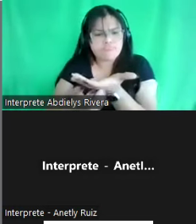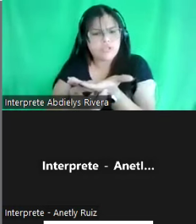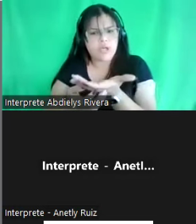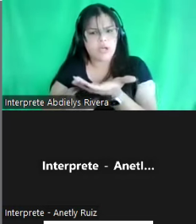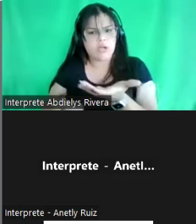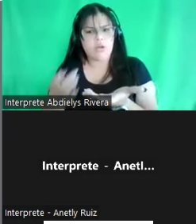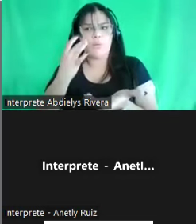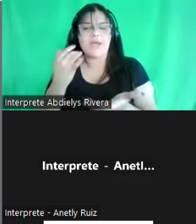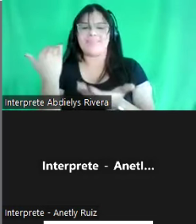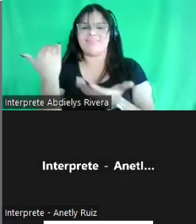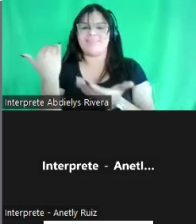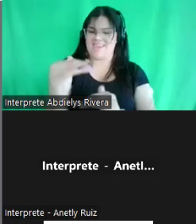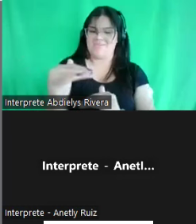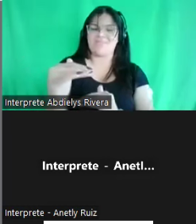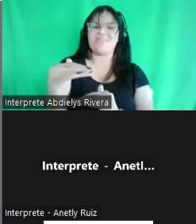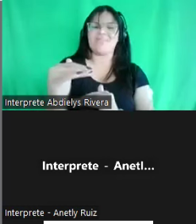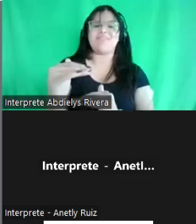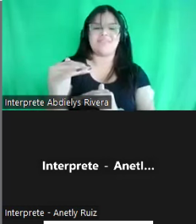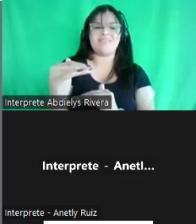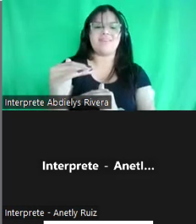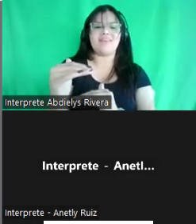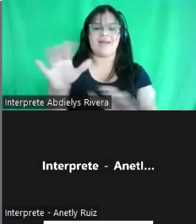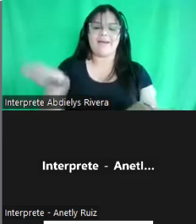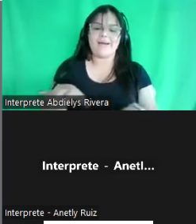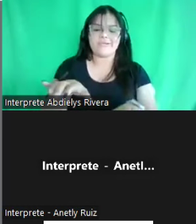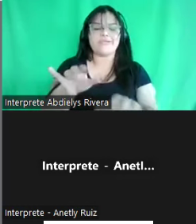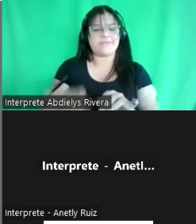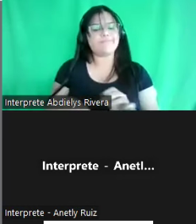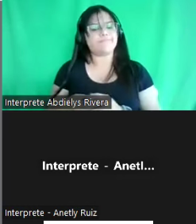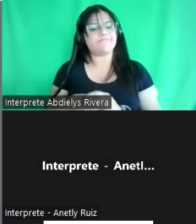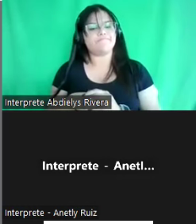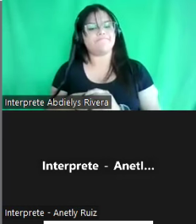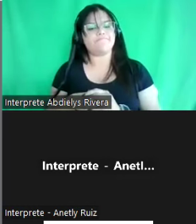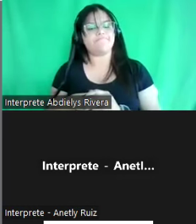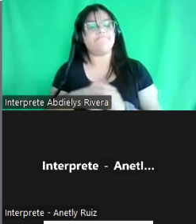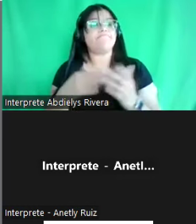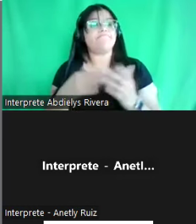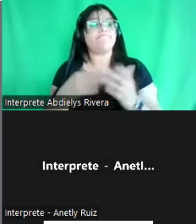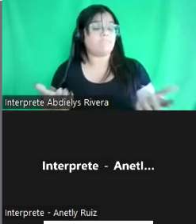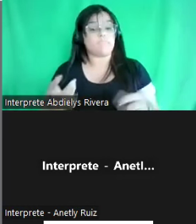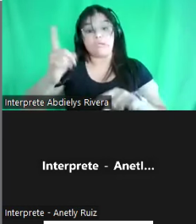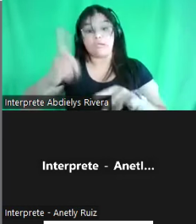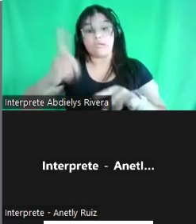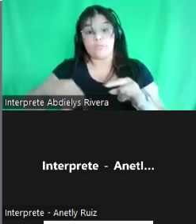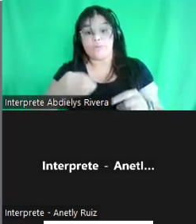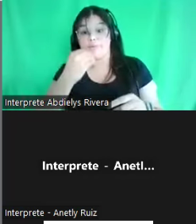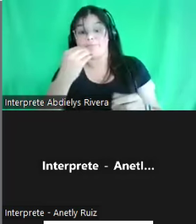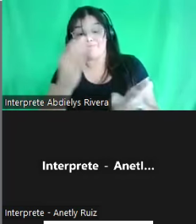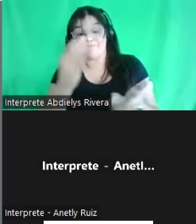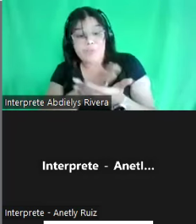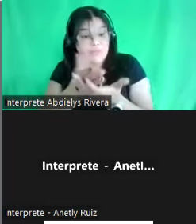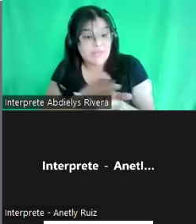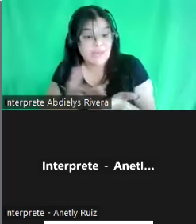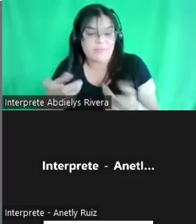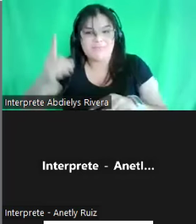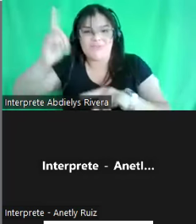ve limitado, ¿verdad?, a hacer esa función. Así es que, pues al no poder cocinar, no puede hacer una de las funciones